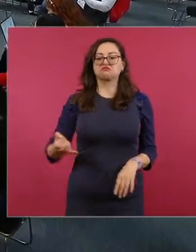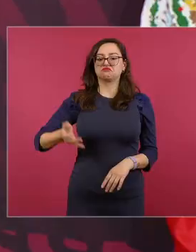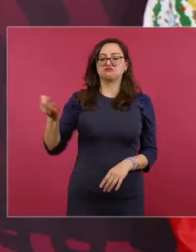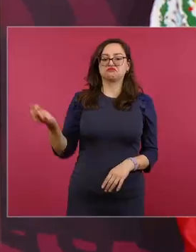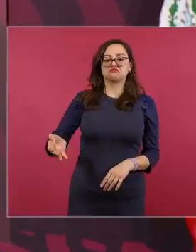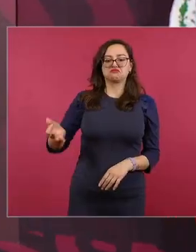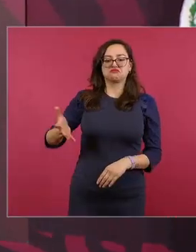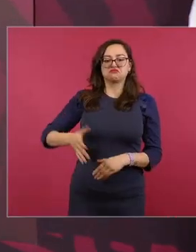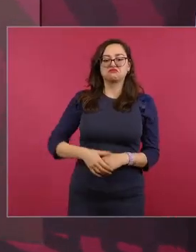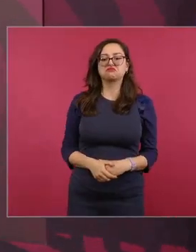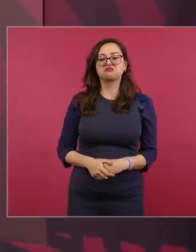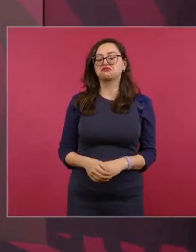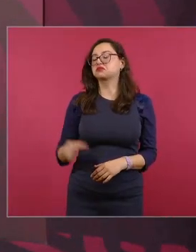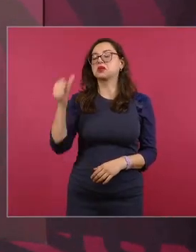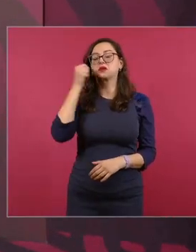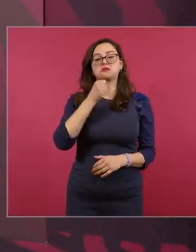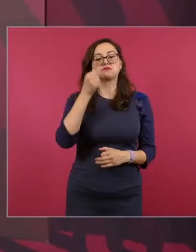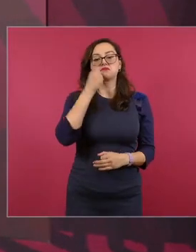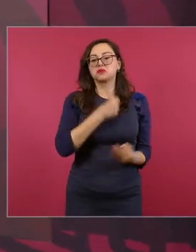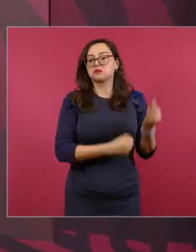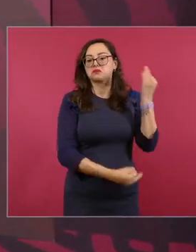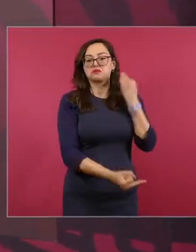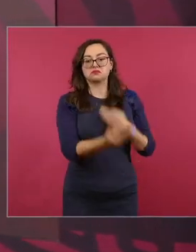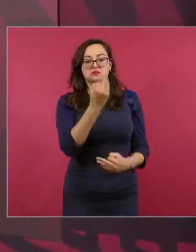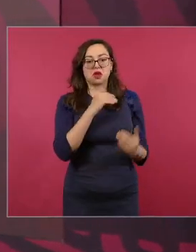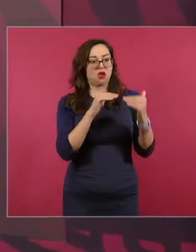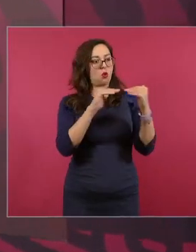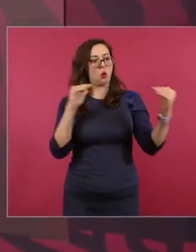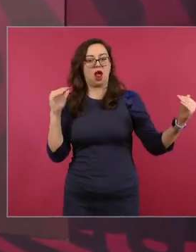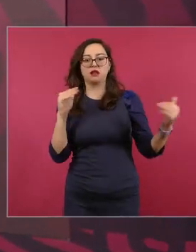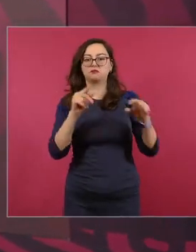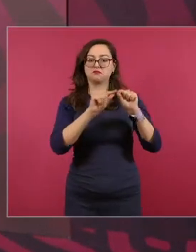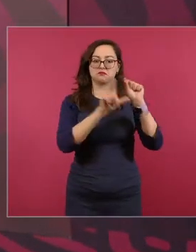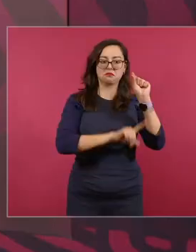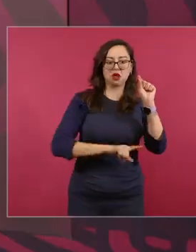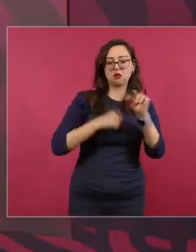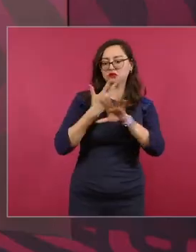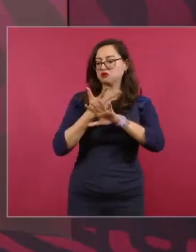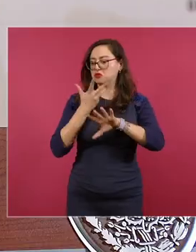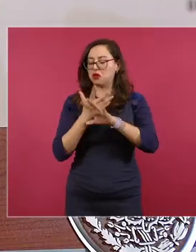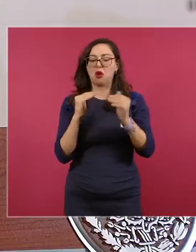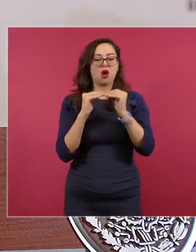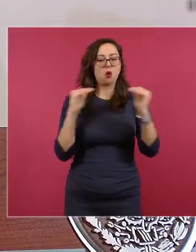dado un trato de iguales.